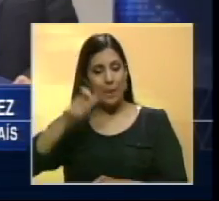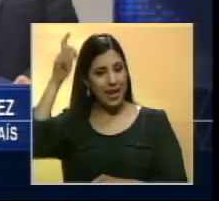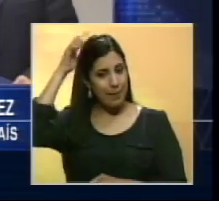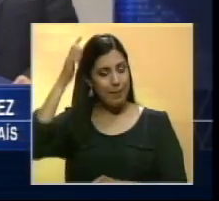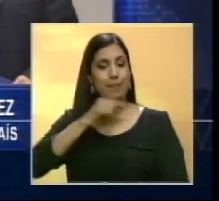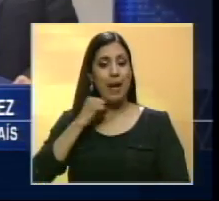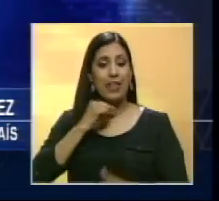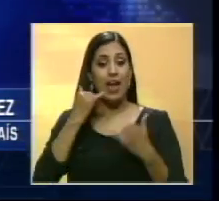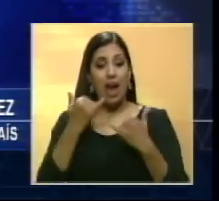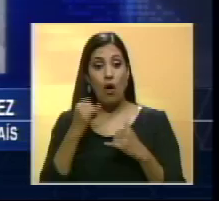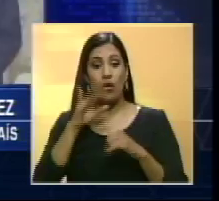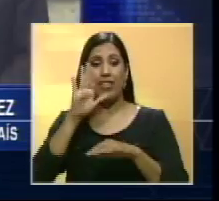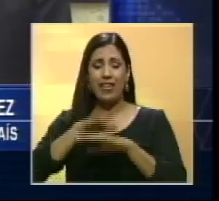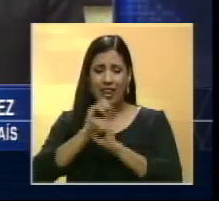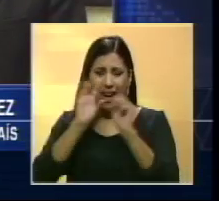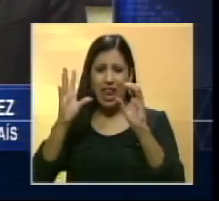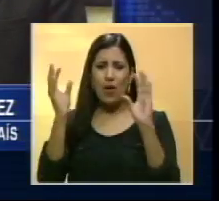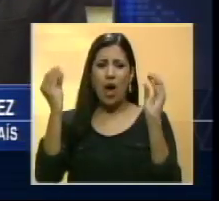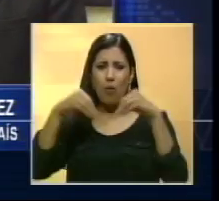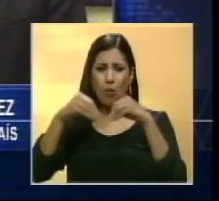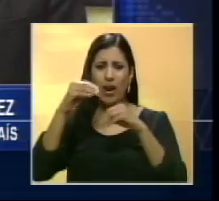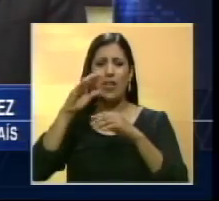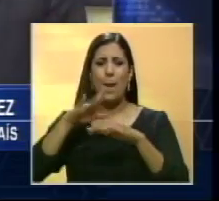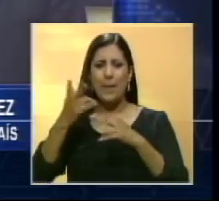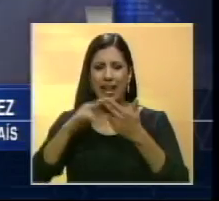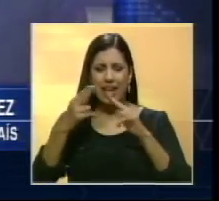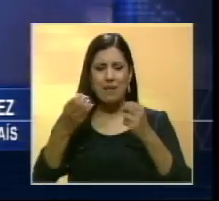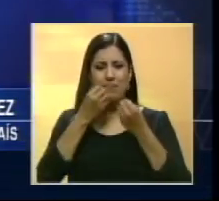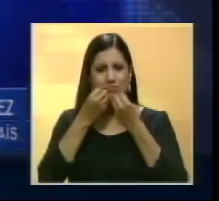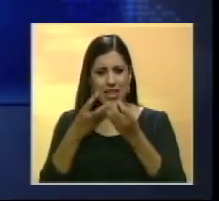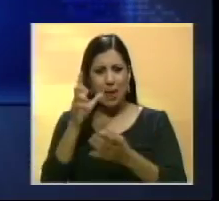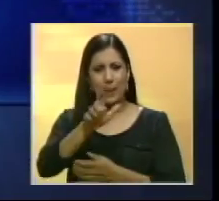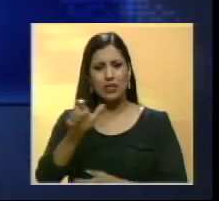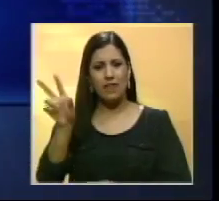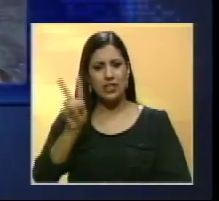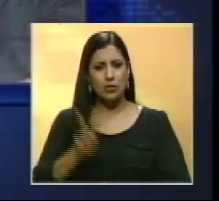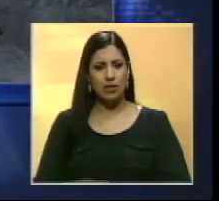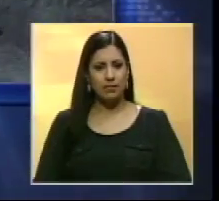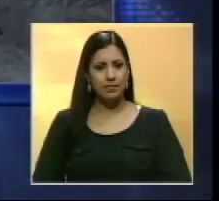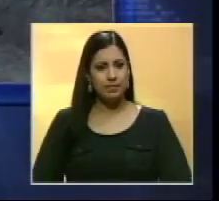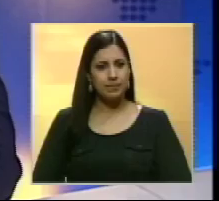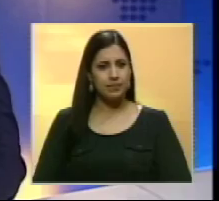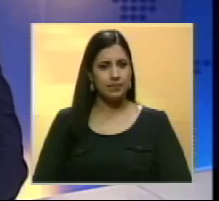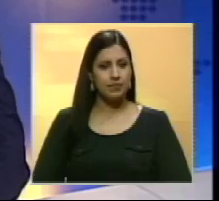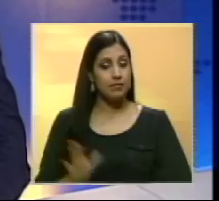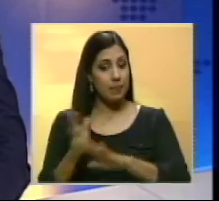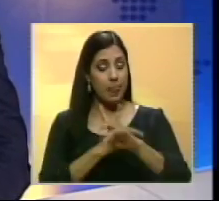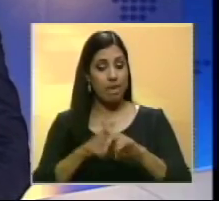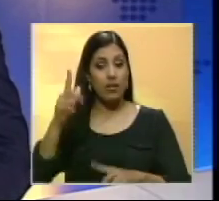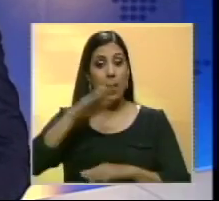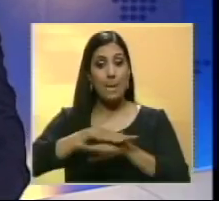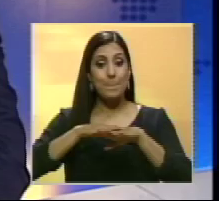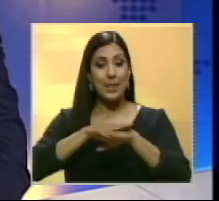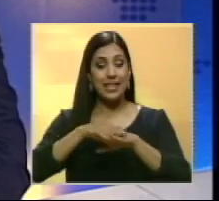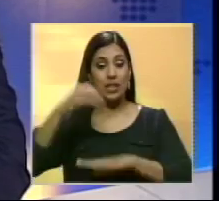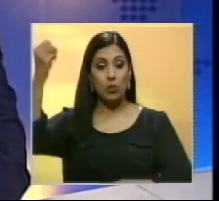ayude a materializar un gran acuerdo nacional para la paz y el bienestar de los venezolanos. El Ministerio de Energía Eléctrica, a